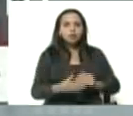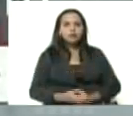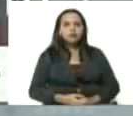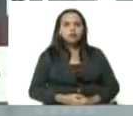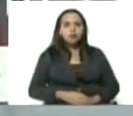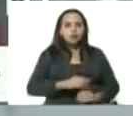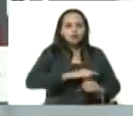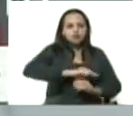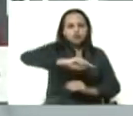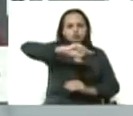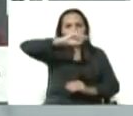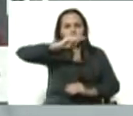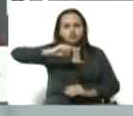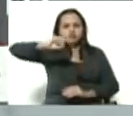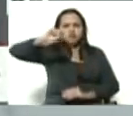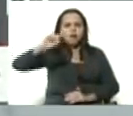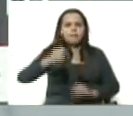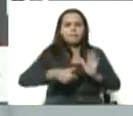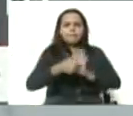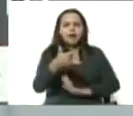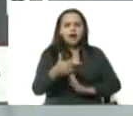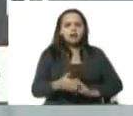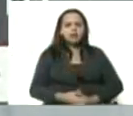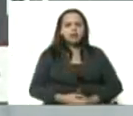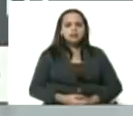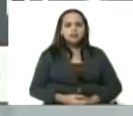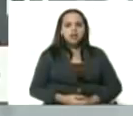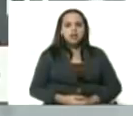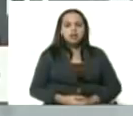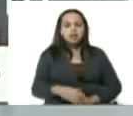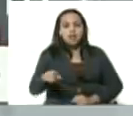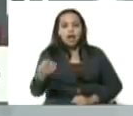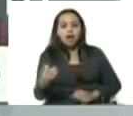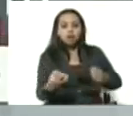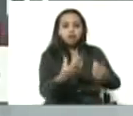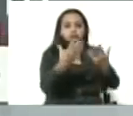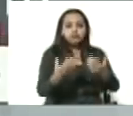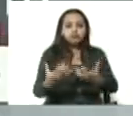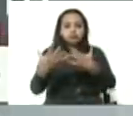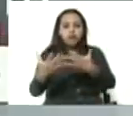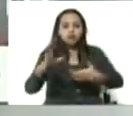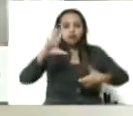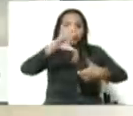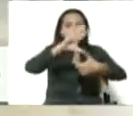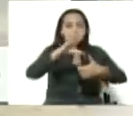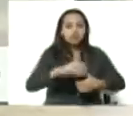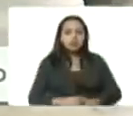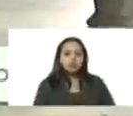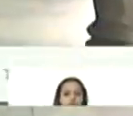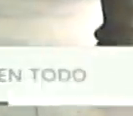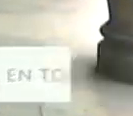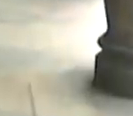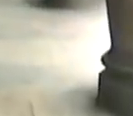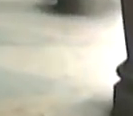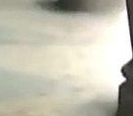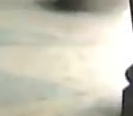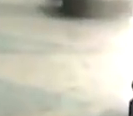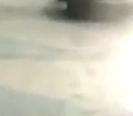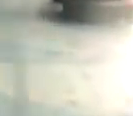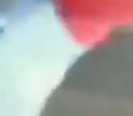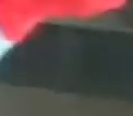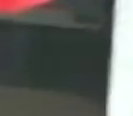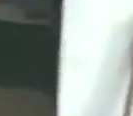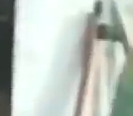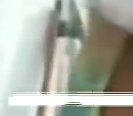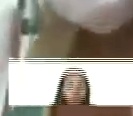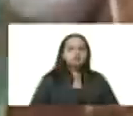pico, en el brote, en el epicentro de la pandemia en Sudamérica por el alto registro que tenemos